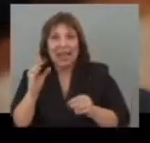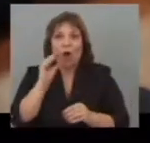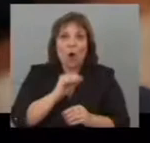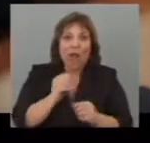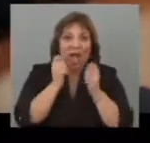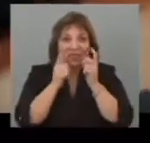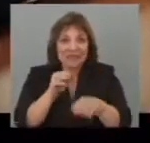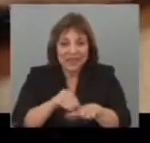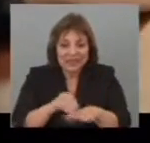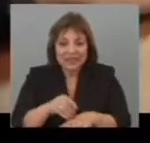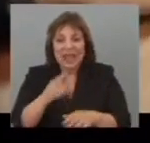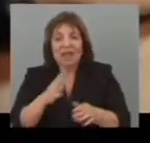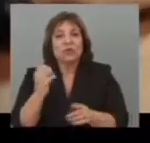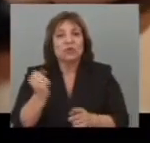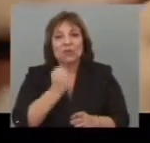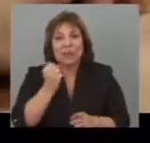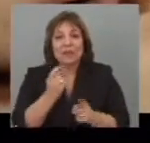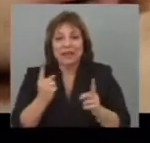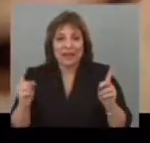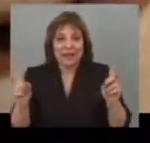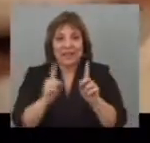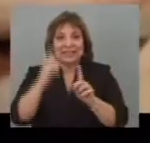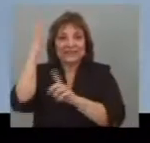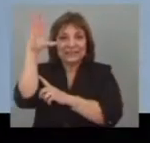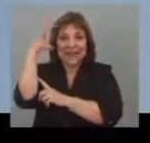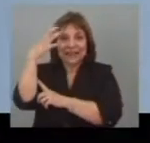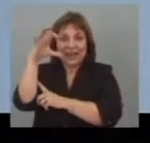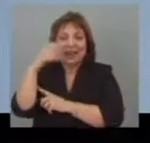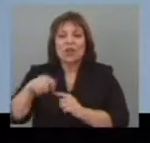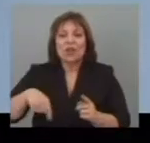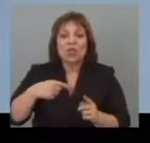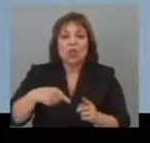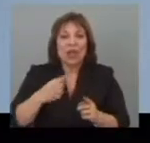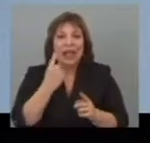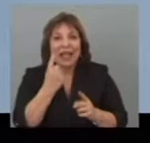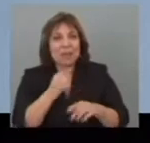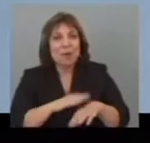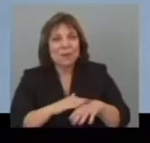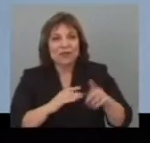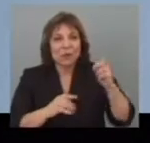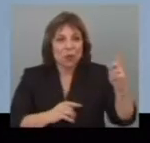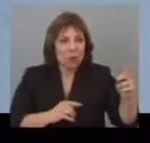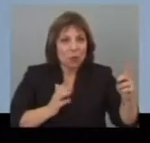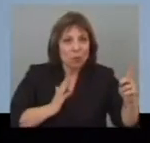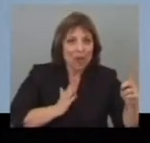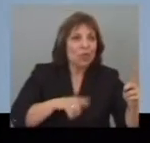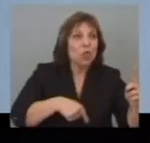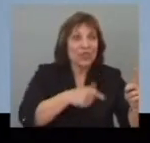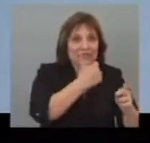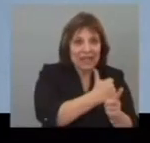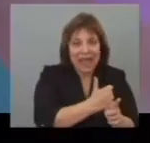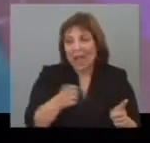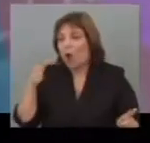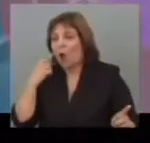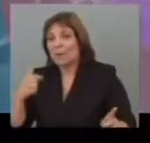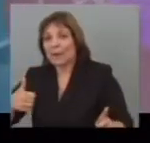otra funcionalidad fundamental es la ubicación satelital. Nos dicen en cada momento dónde se encuentra uno y dónde se encuentra otro. Por